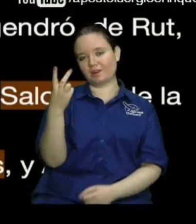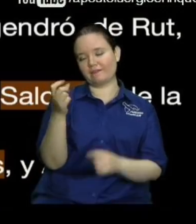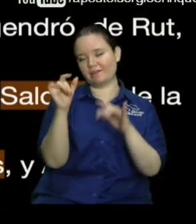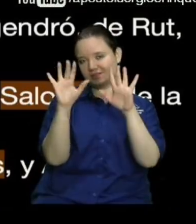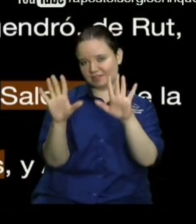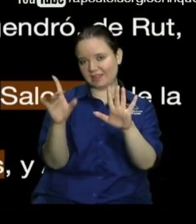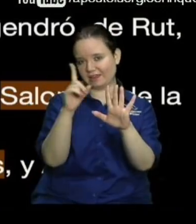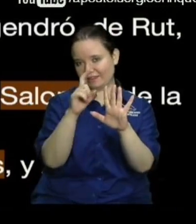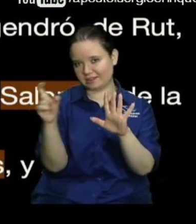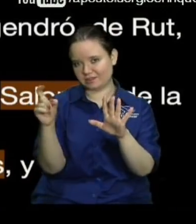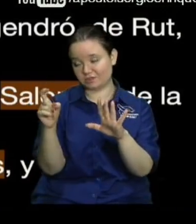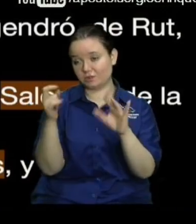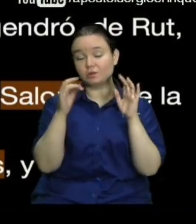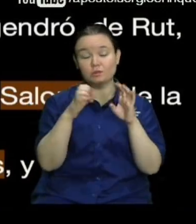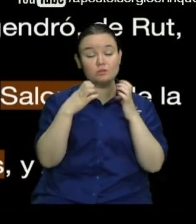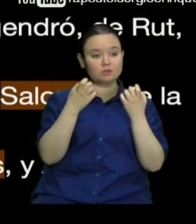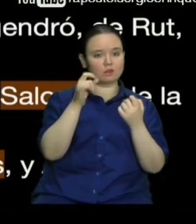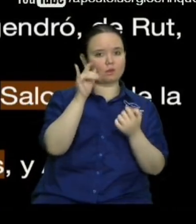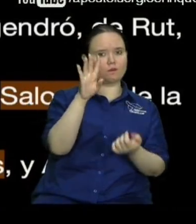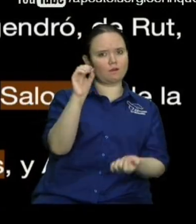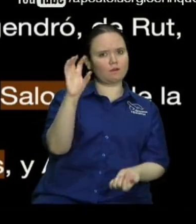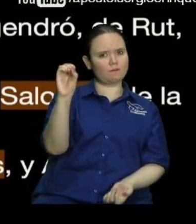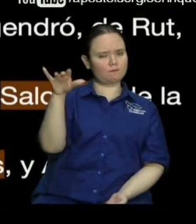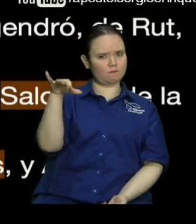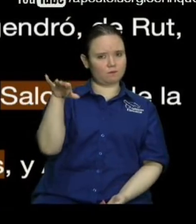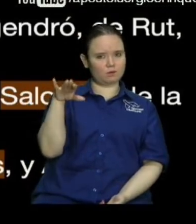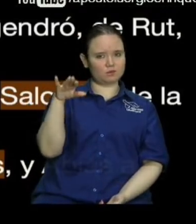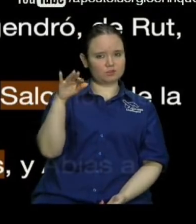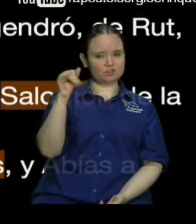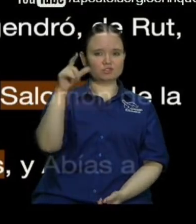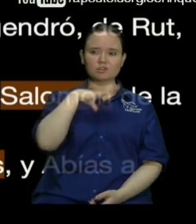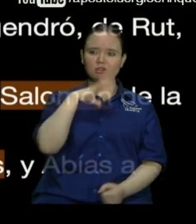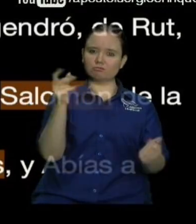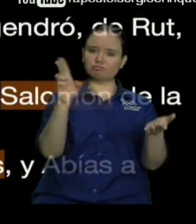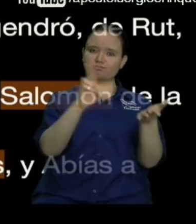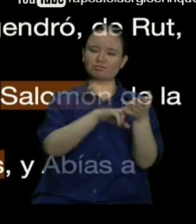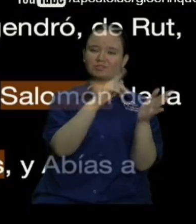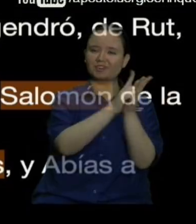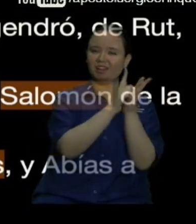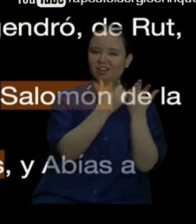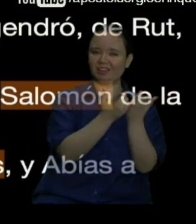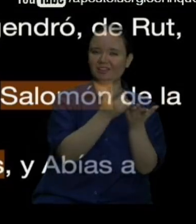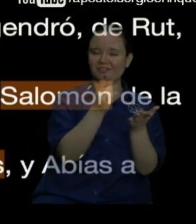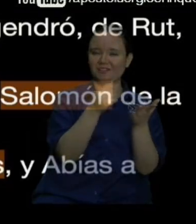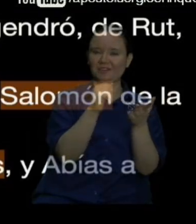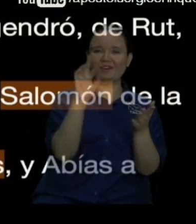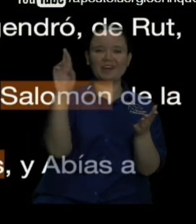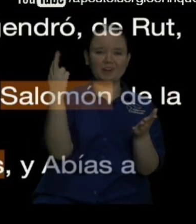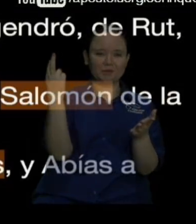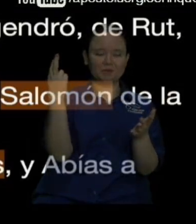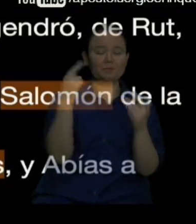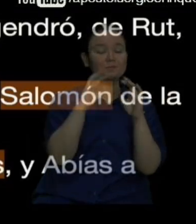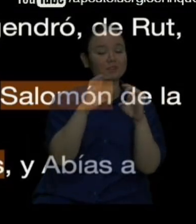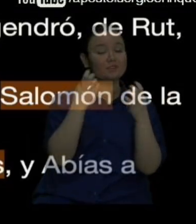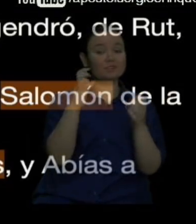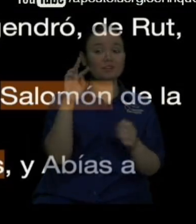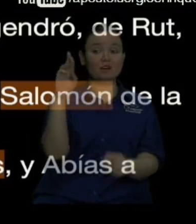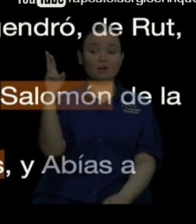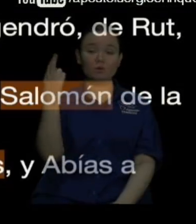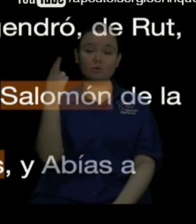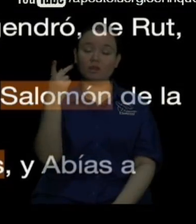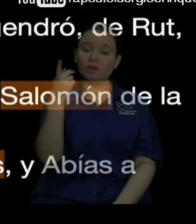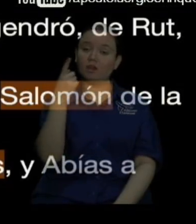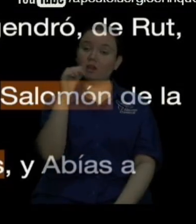¿Y qué hace Dios con vos? Escribe un libro, el libro de Ruth. Y Ruth la Moabita traía